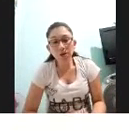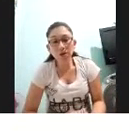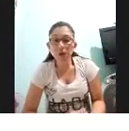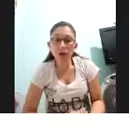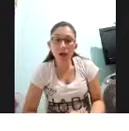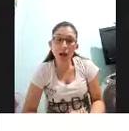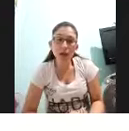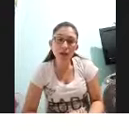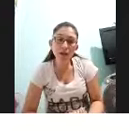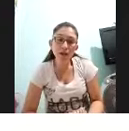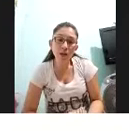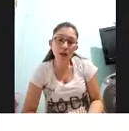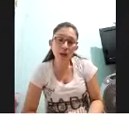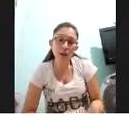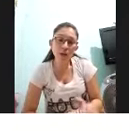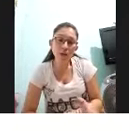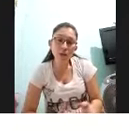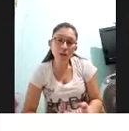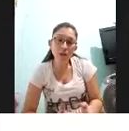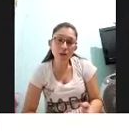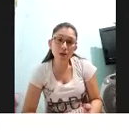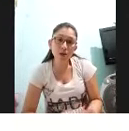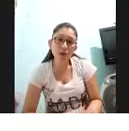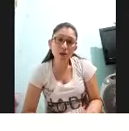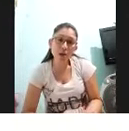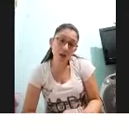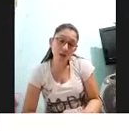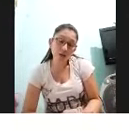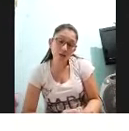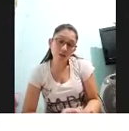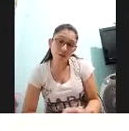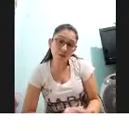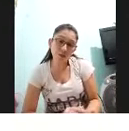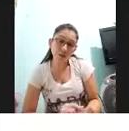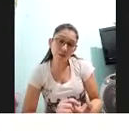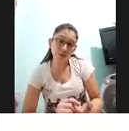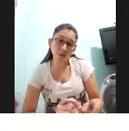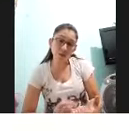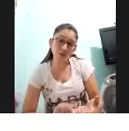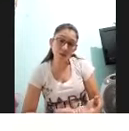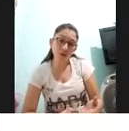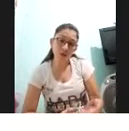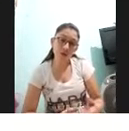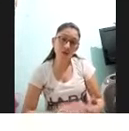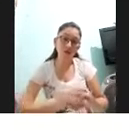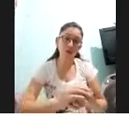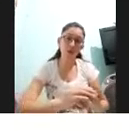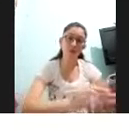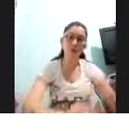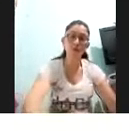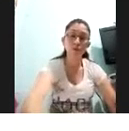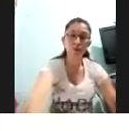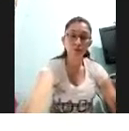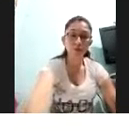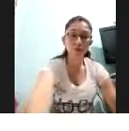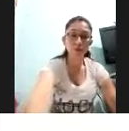My name is Jessica. My name is Antonio. Her name is Gladys. His name is Eric. Very good. Good job. ¿Alguien que se me quedó que no